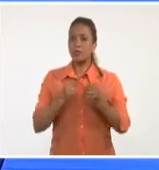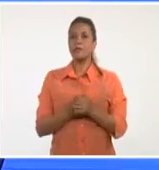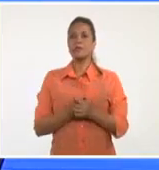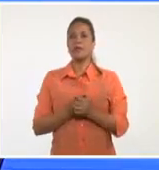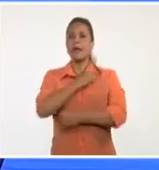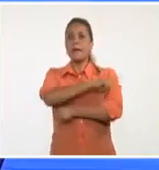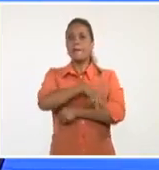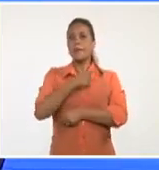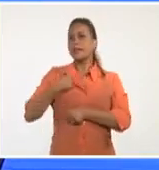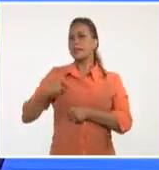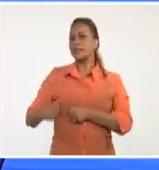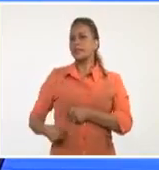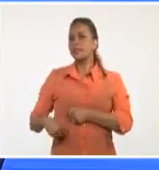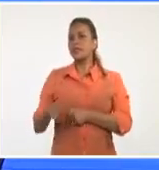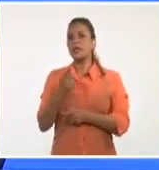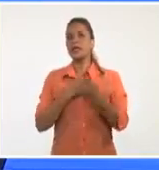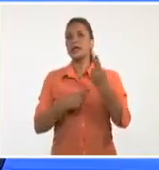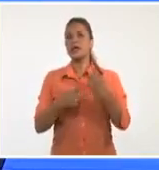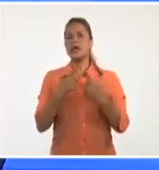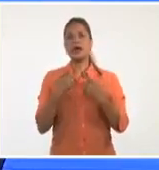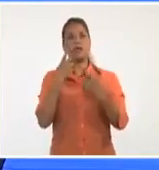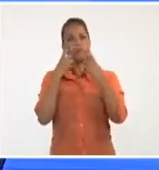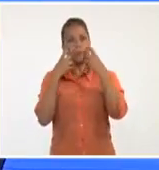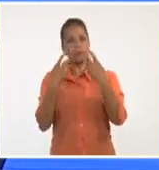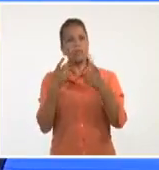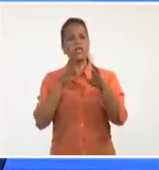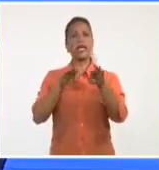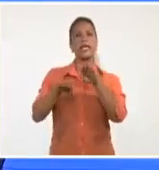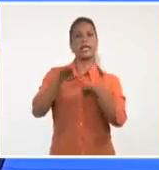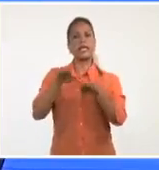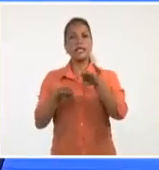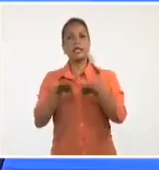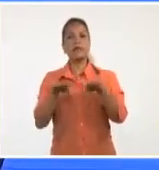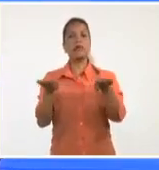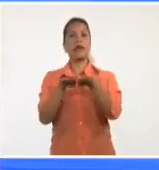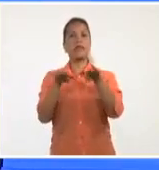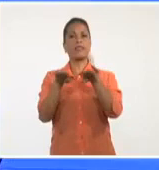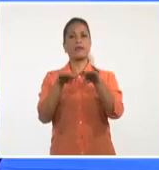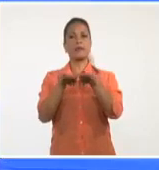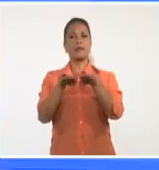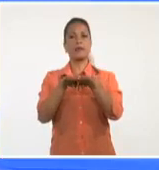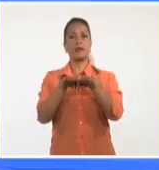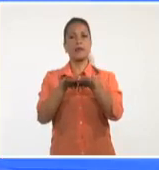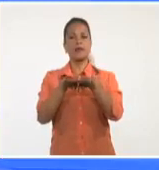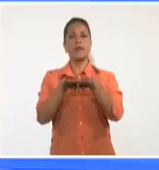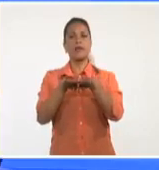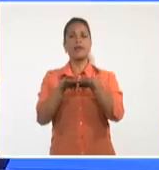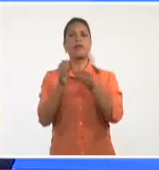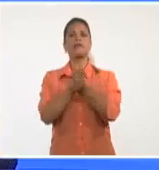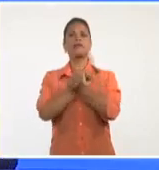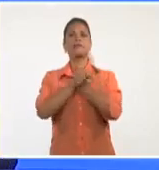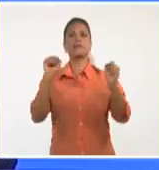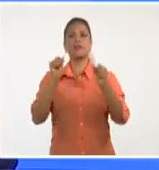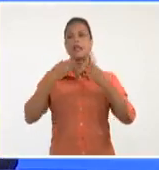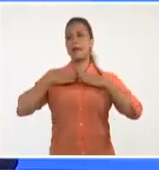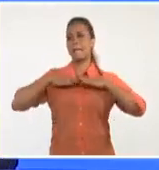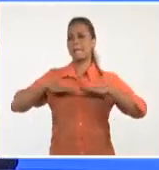China es un importante elemento de equilibrio, estabilidad y salvaguarda de la paz